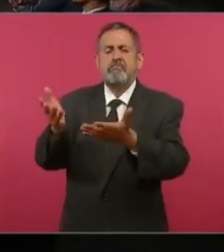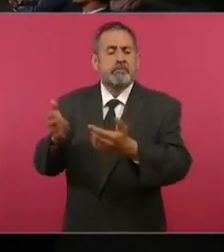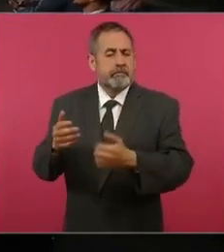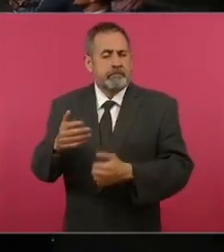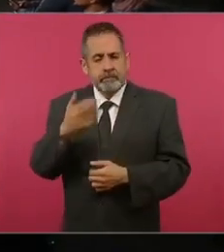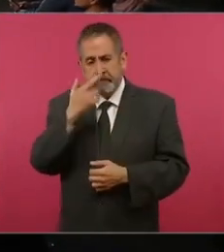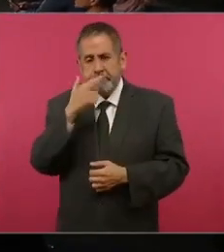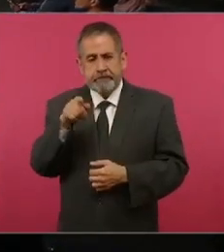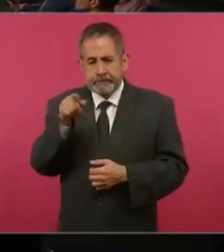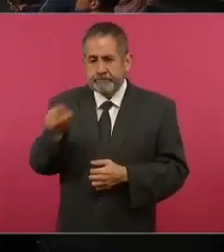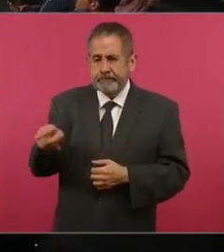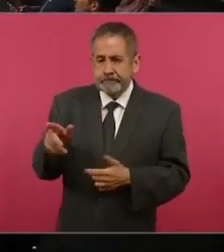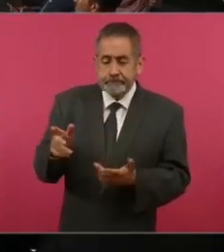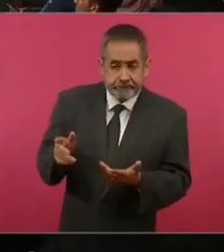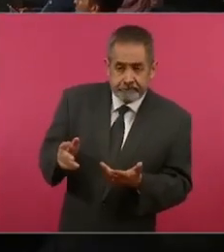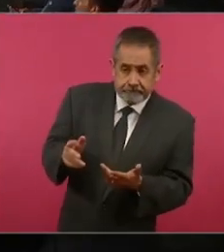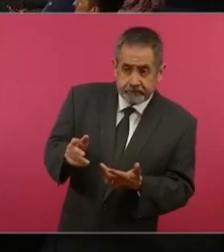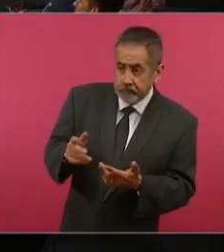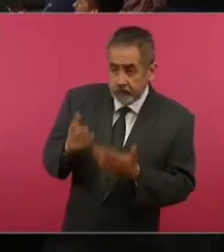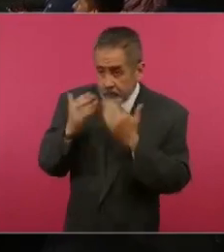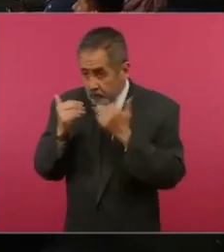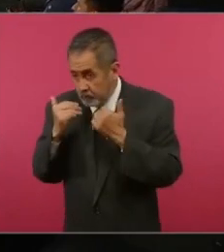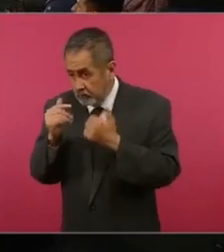darle más al que tiene menos,